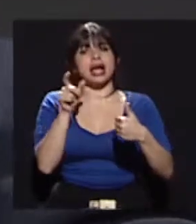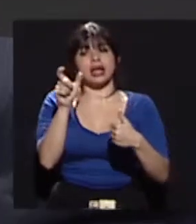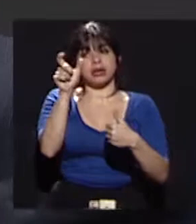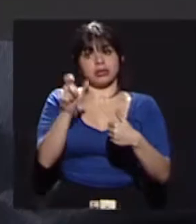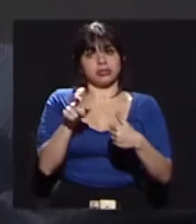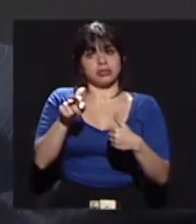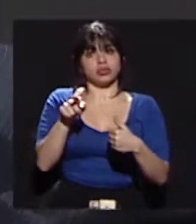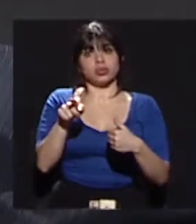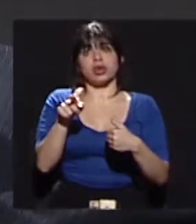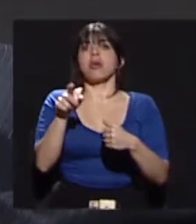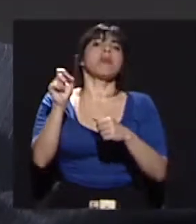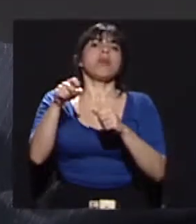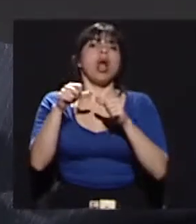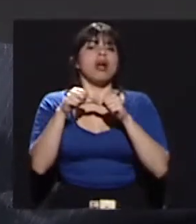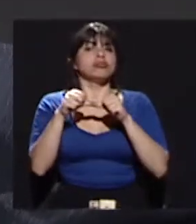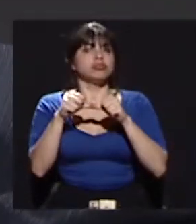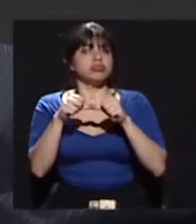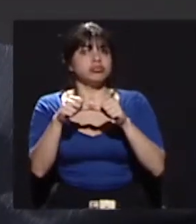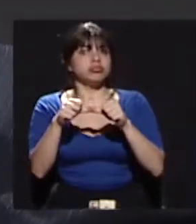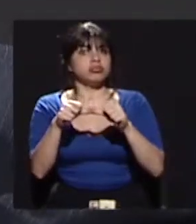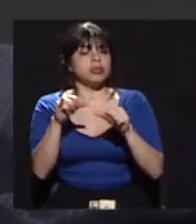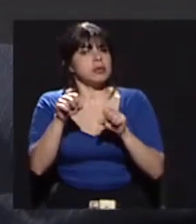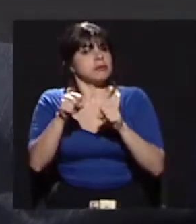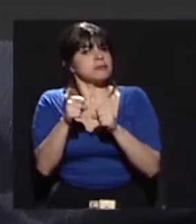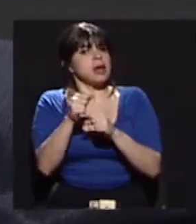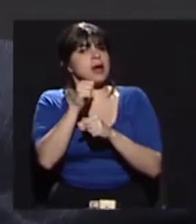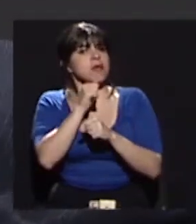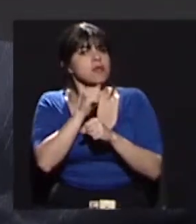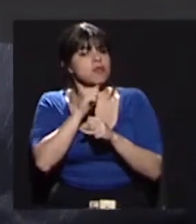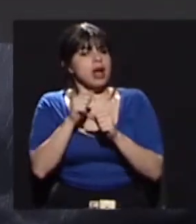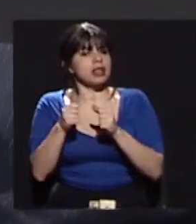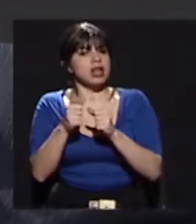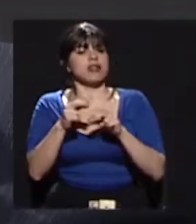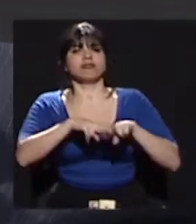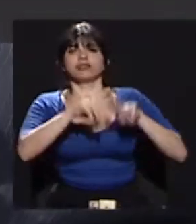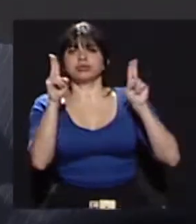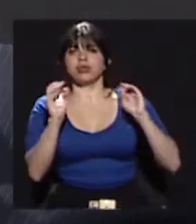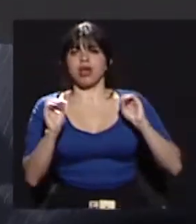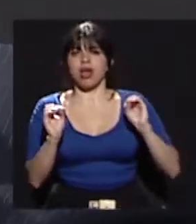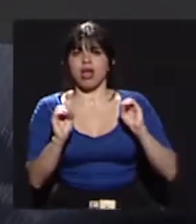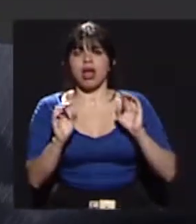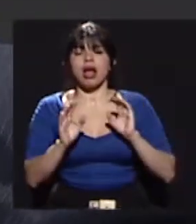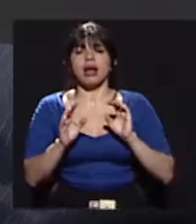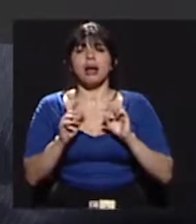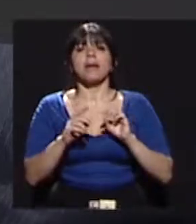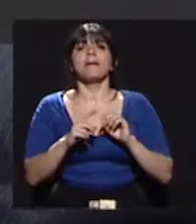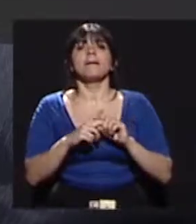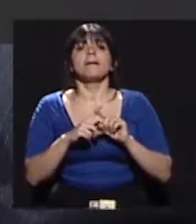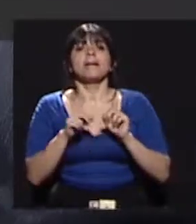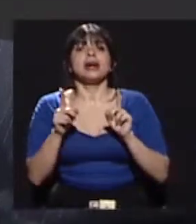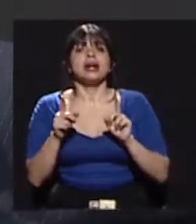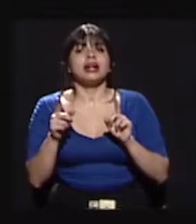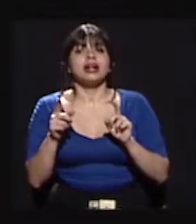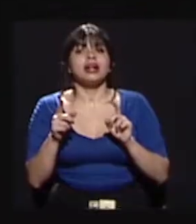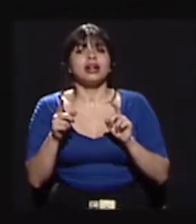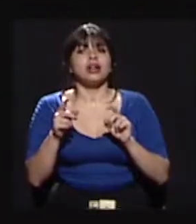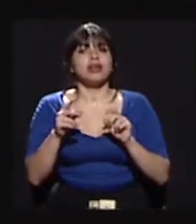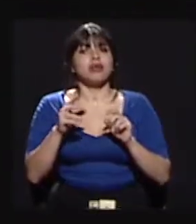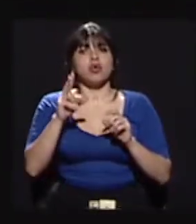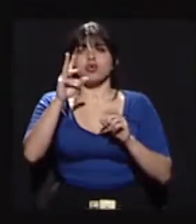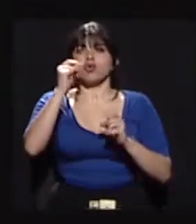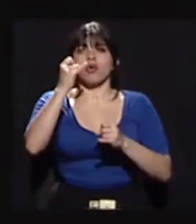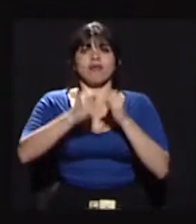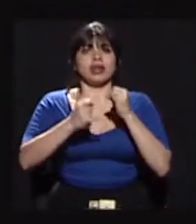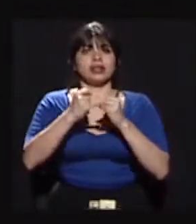se sostuviera se aguantará sin decretar el veto puesto que no se vencía el plazo